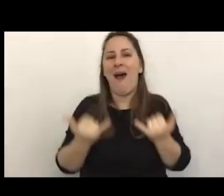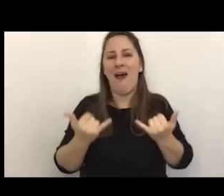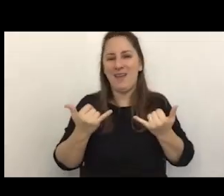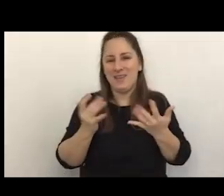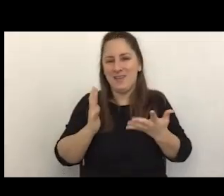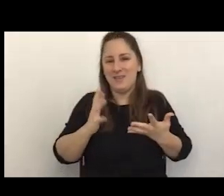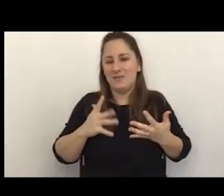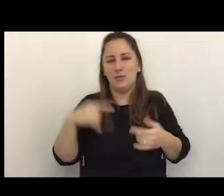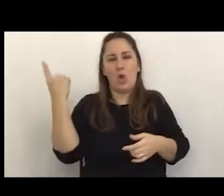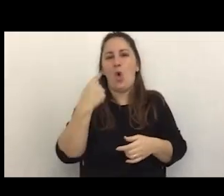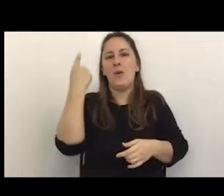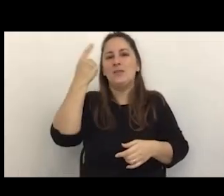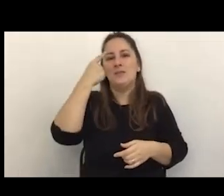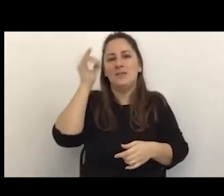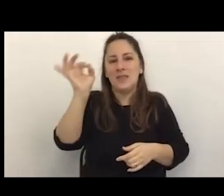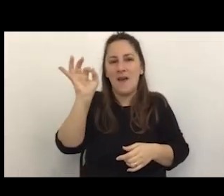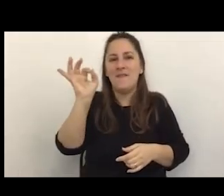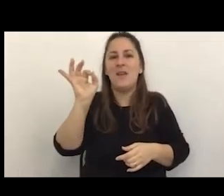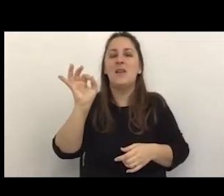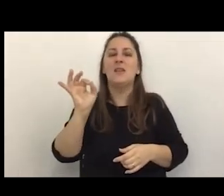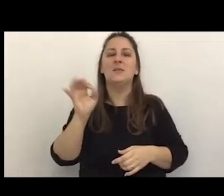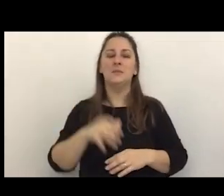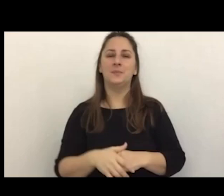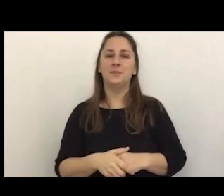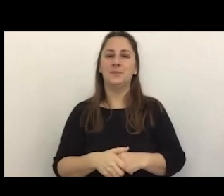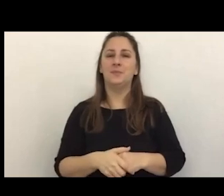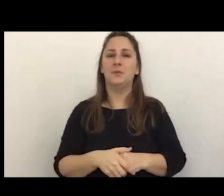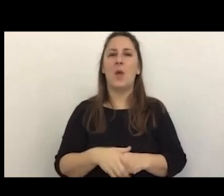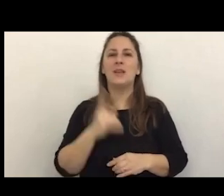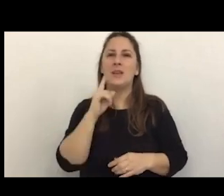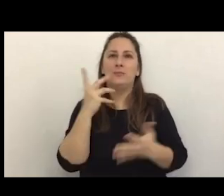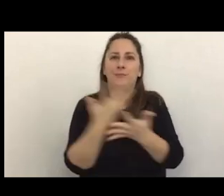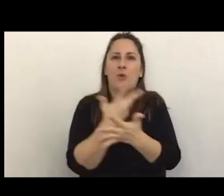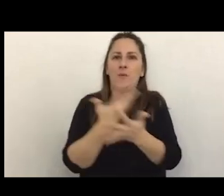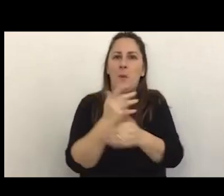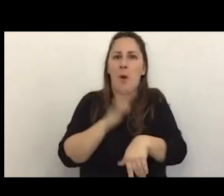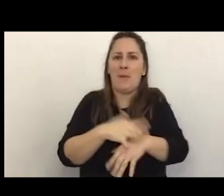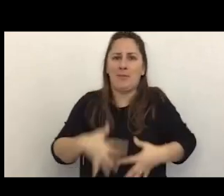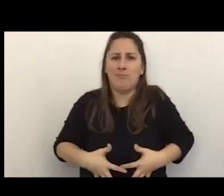de quien encarga la técnica, no porque creo que sea un padecimiento, por cierto.